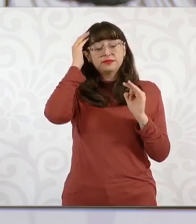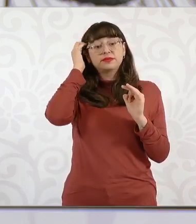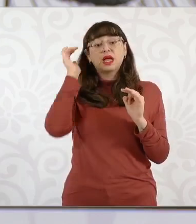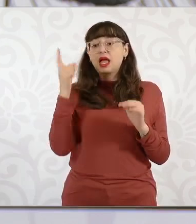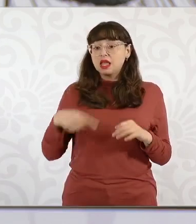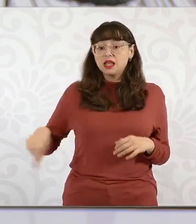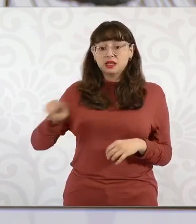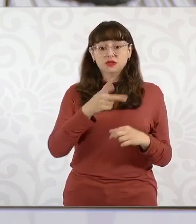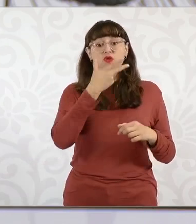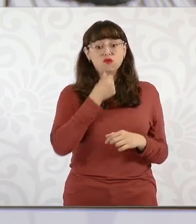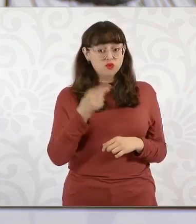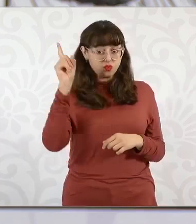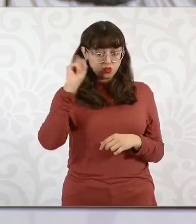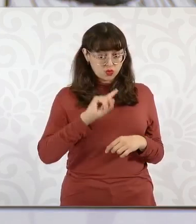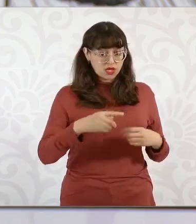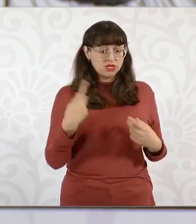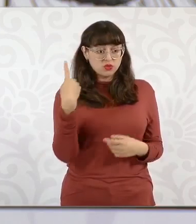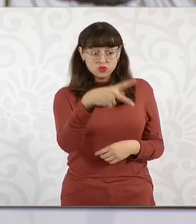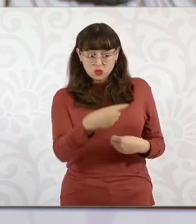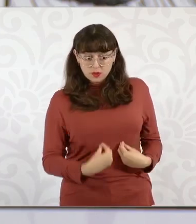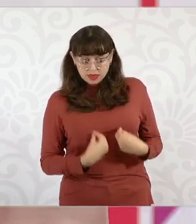la mayoría de las mexicanas y los mexicanos,